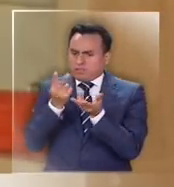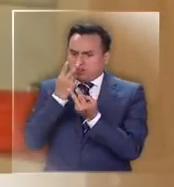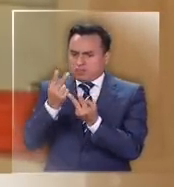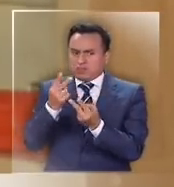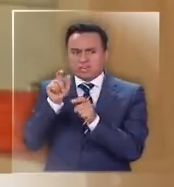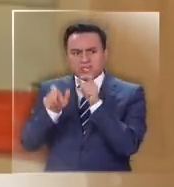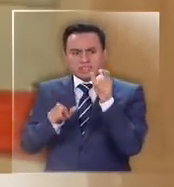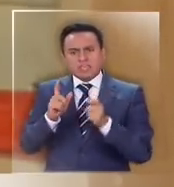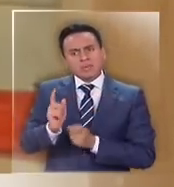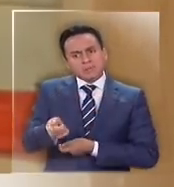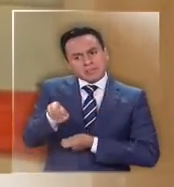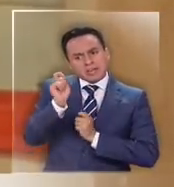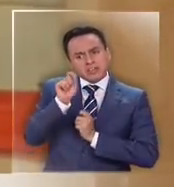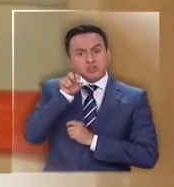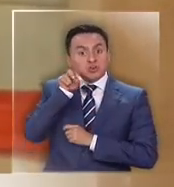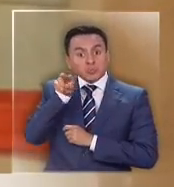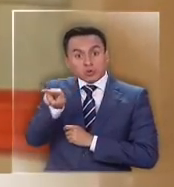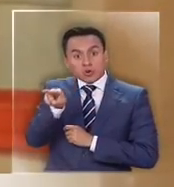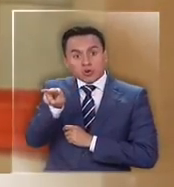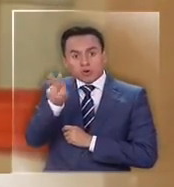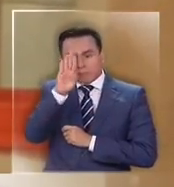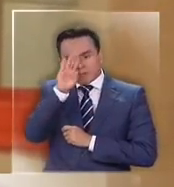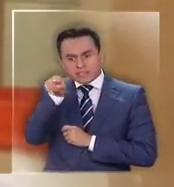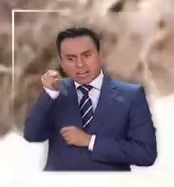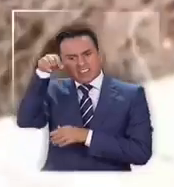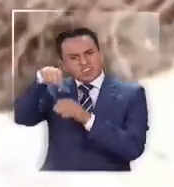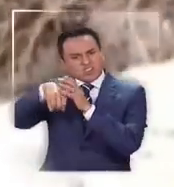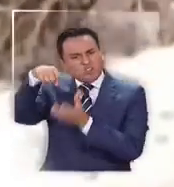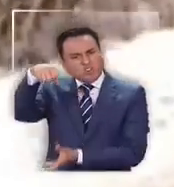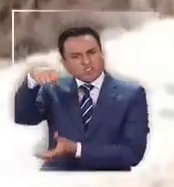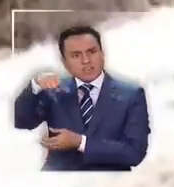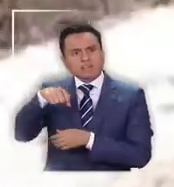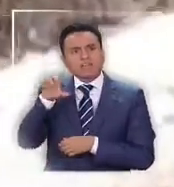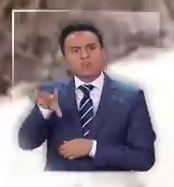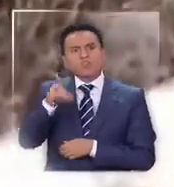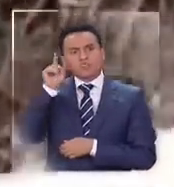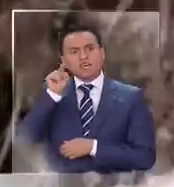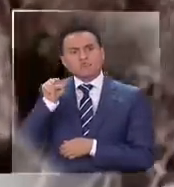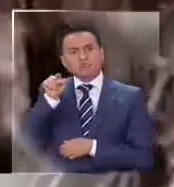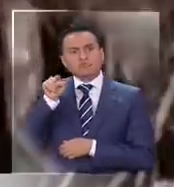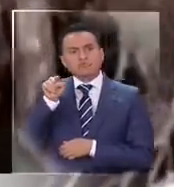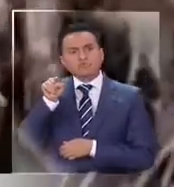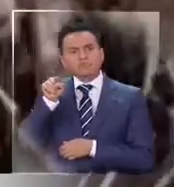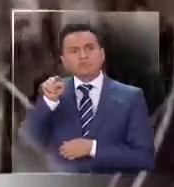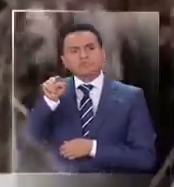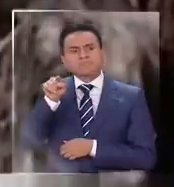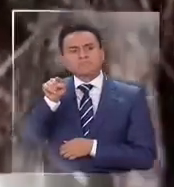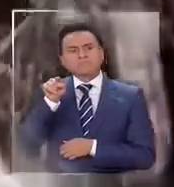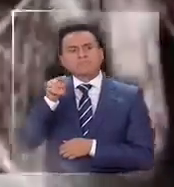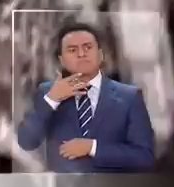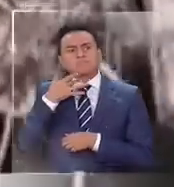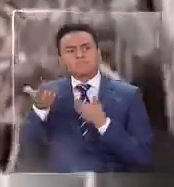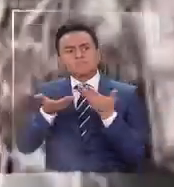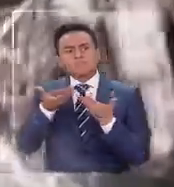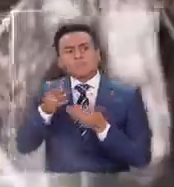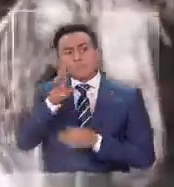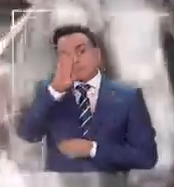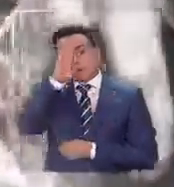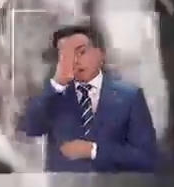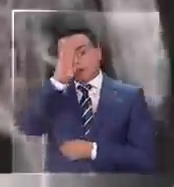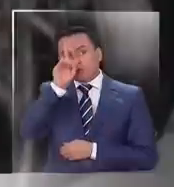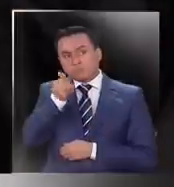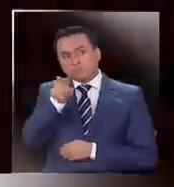había gente pescando que vio la perrita que estaba dentro de la bolsa. Y nos encontramos con un perro